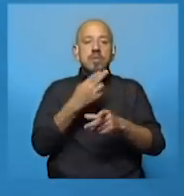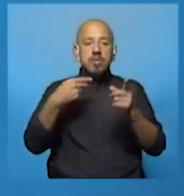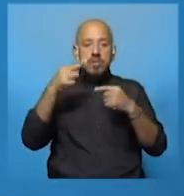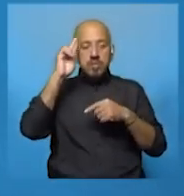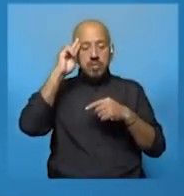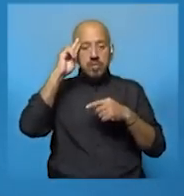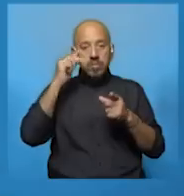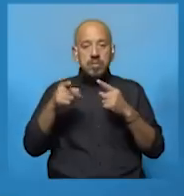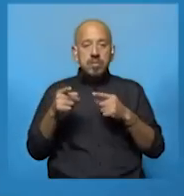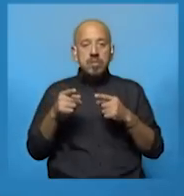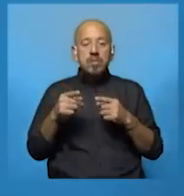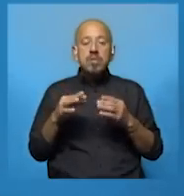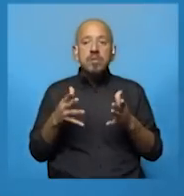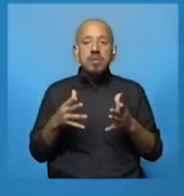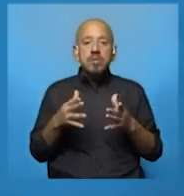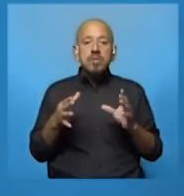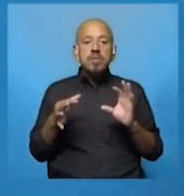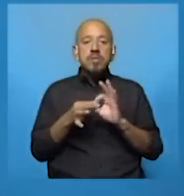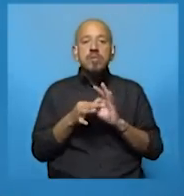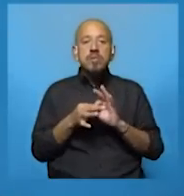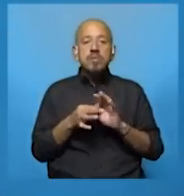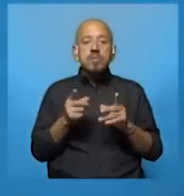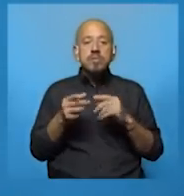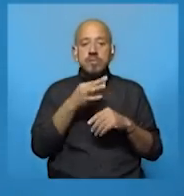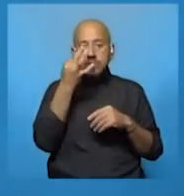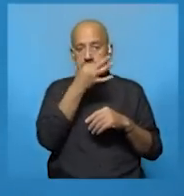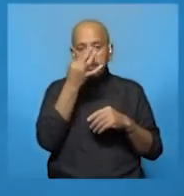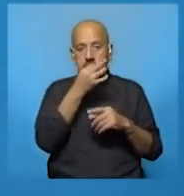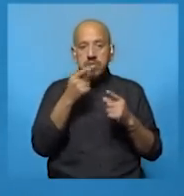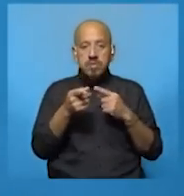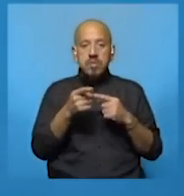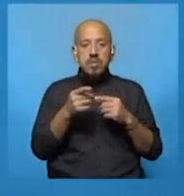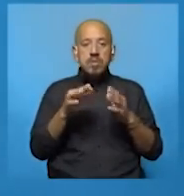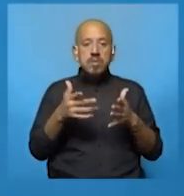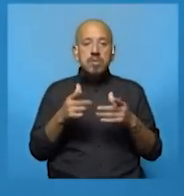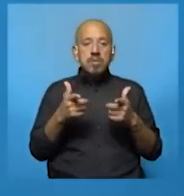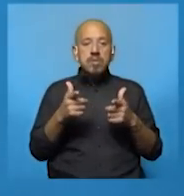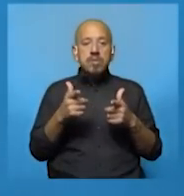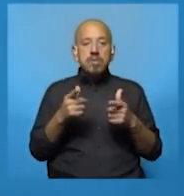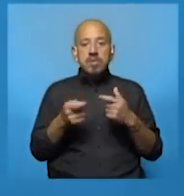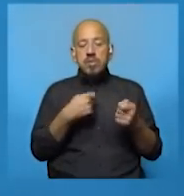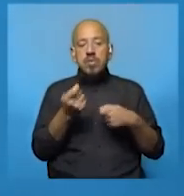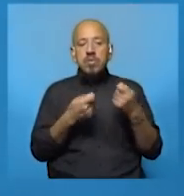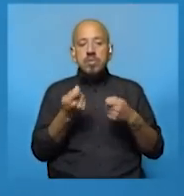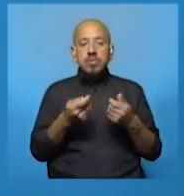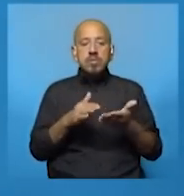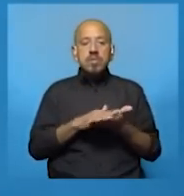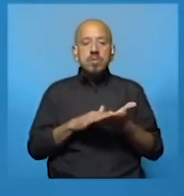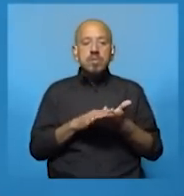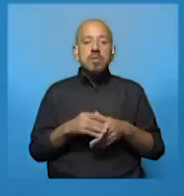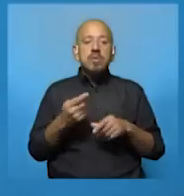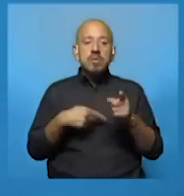y eso está vinculado con el tráfico de drogas y el ajuste de cuentas y Fíjate que no tiene nada que ver con el negocio en sí mismo entonces